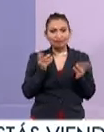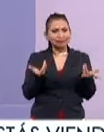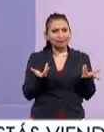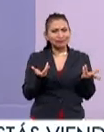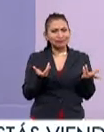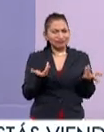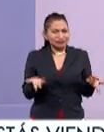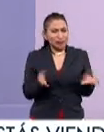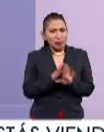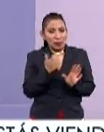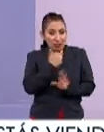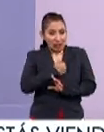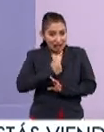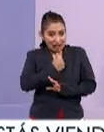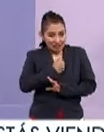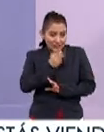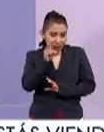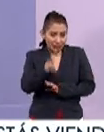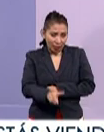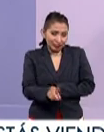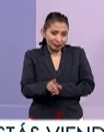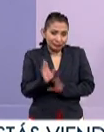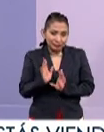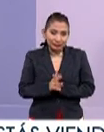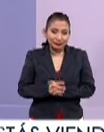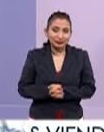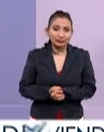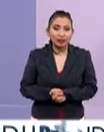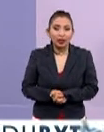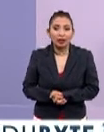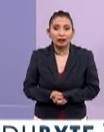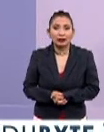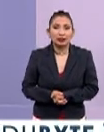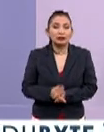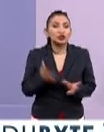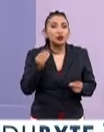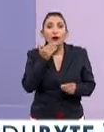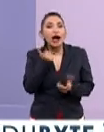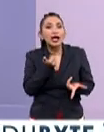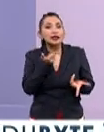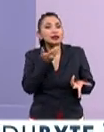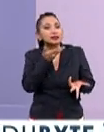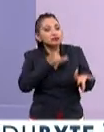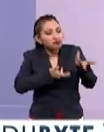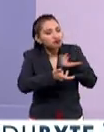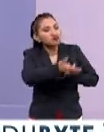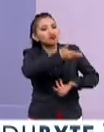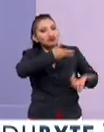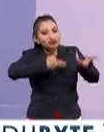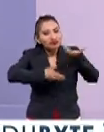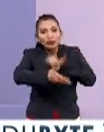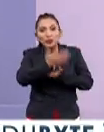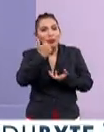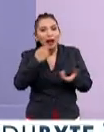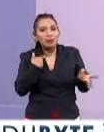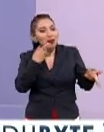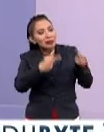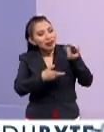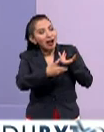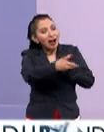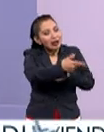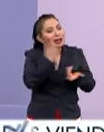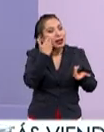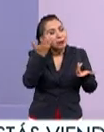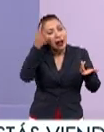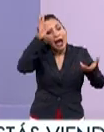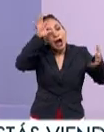decir, lamentablemente, ¿no?, diría yo, no se dan estas posibilidades de ir intercambiando y tratando de